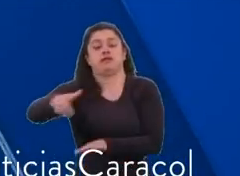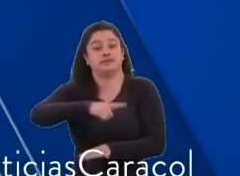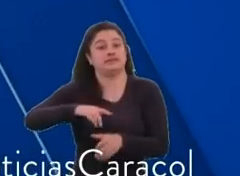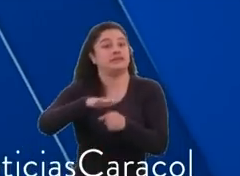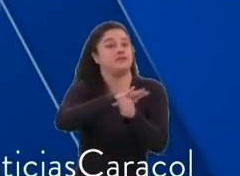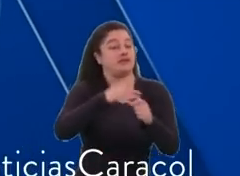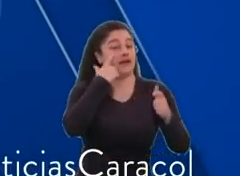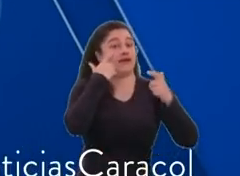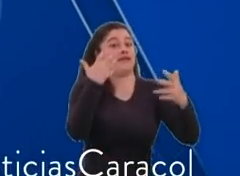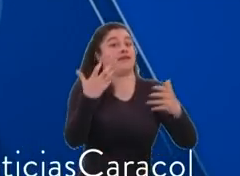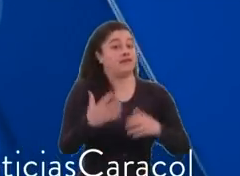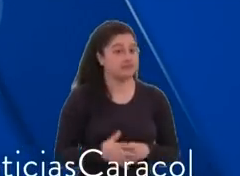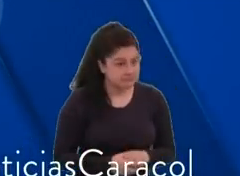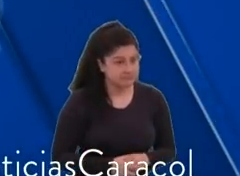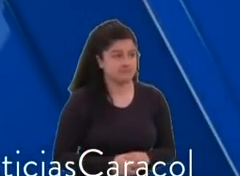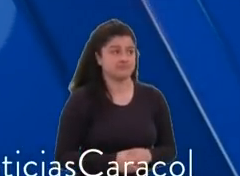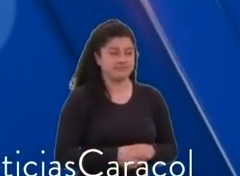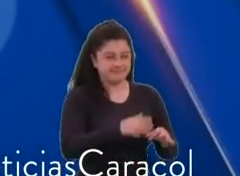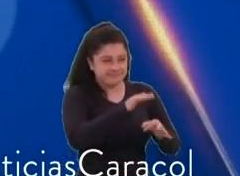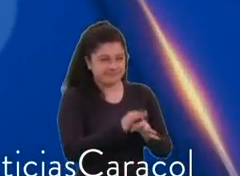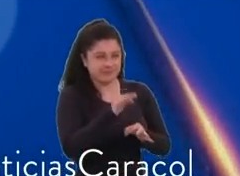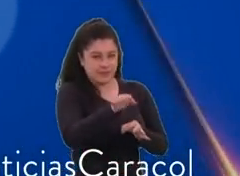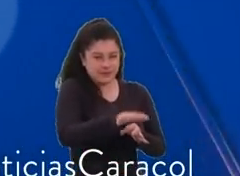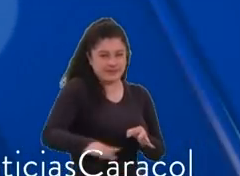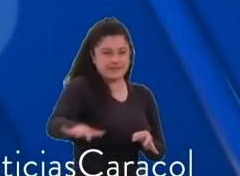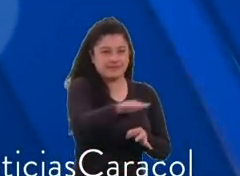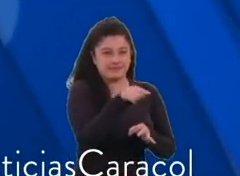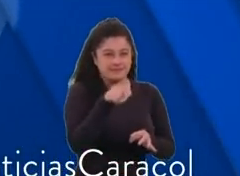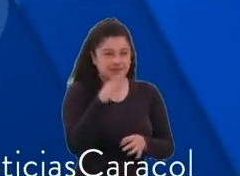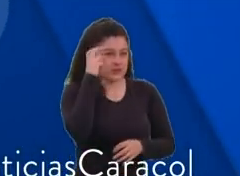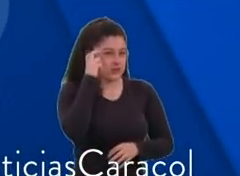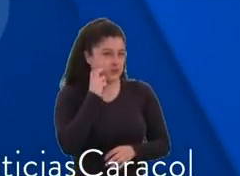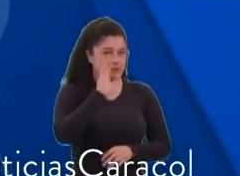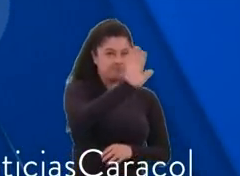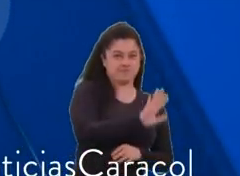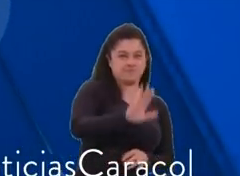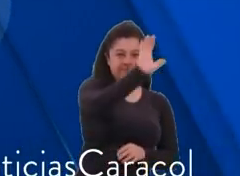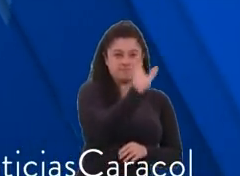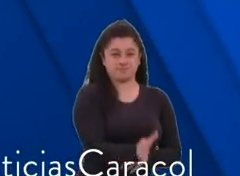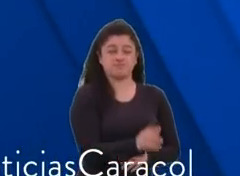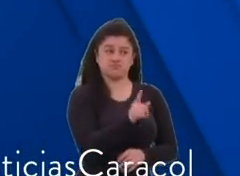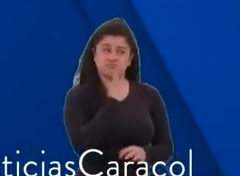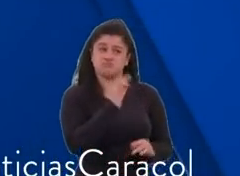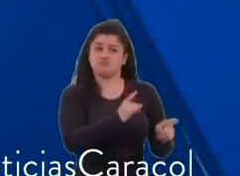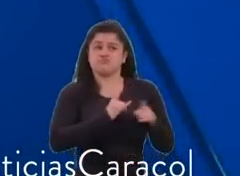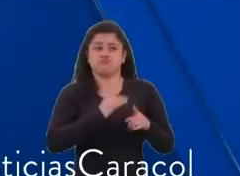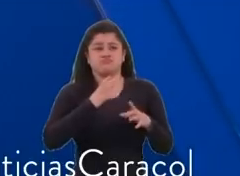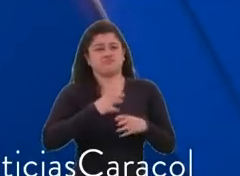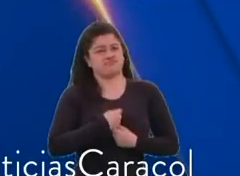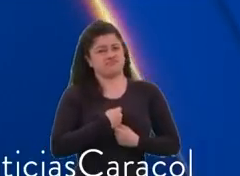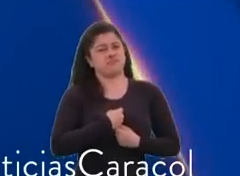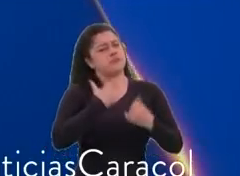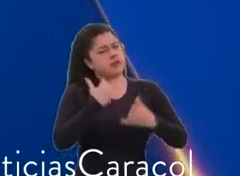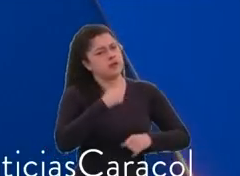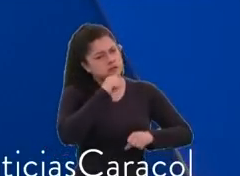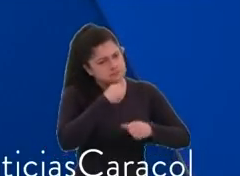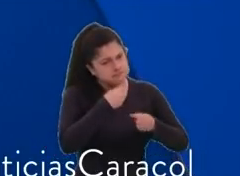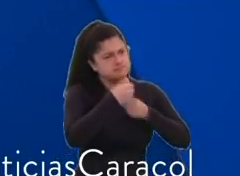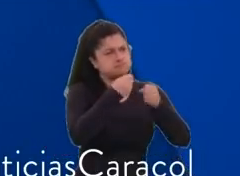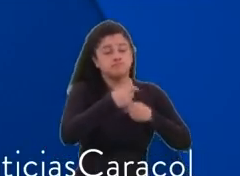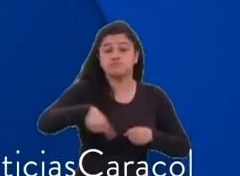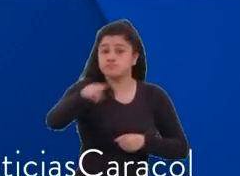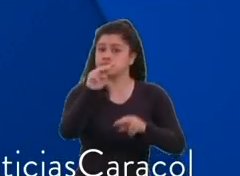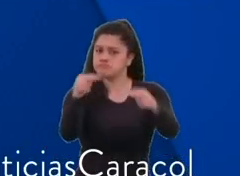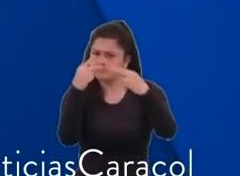Capurganá, en el corregimiento de Capurganá, es lamentable. Necesitan sus habitantes reacción inmediata. Gracias, Didalmi